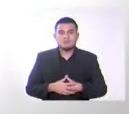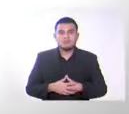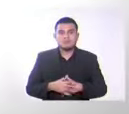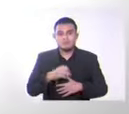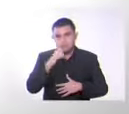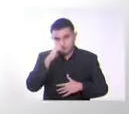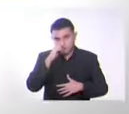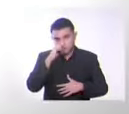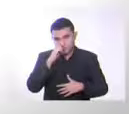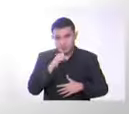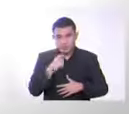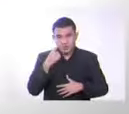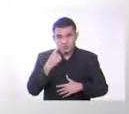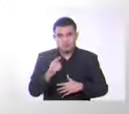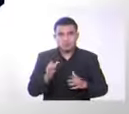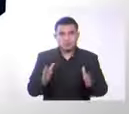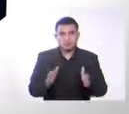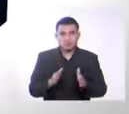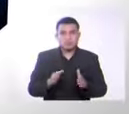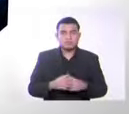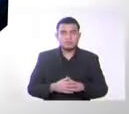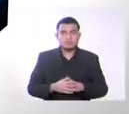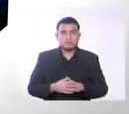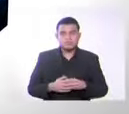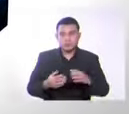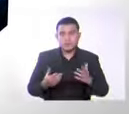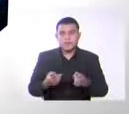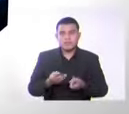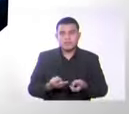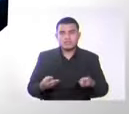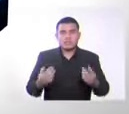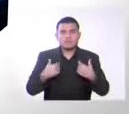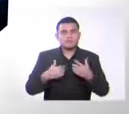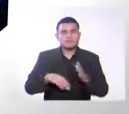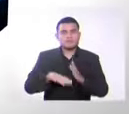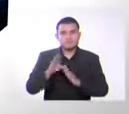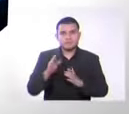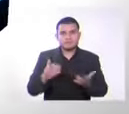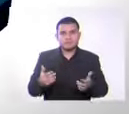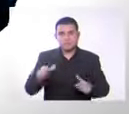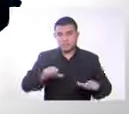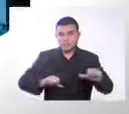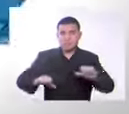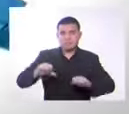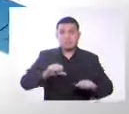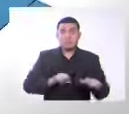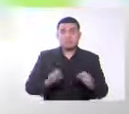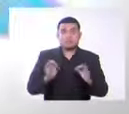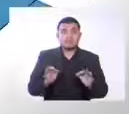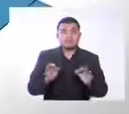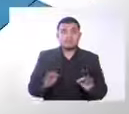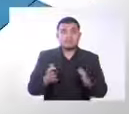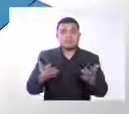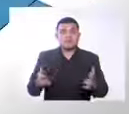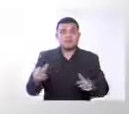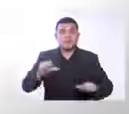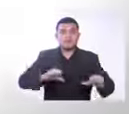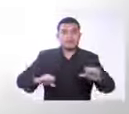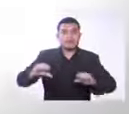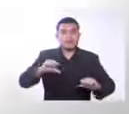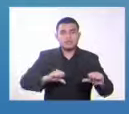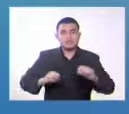Debido a su pequeño tamaño, los nanomateriales tienen mucha más superficie y son químicamente más activos que los materiales a escala